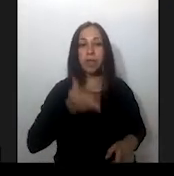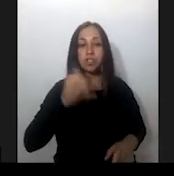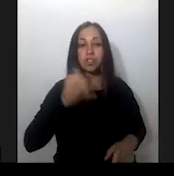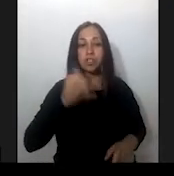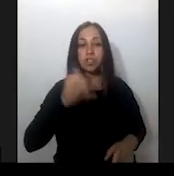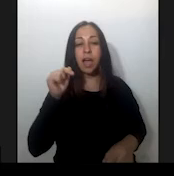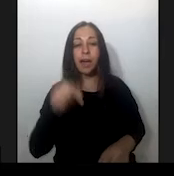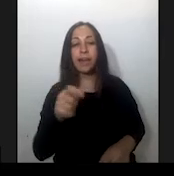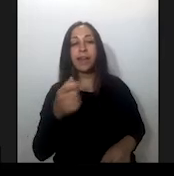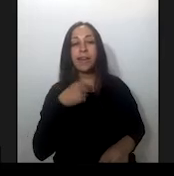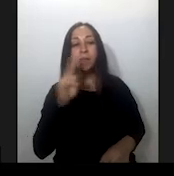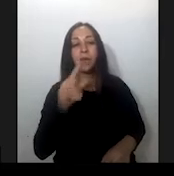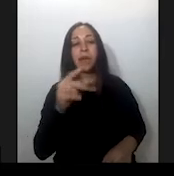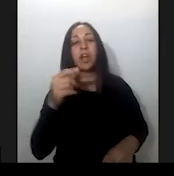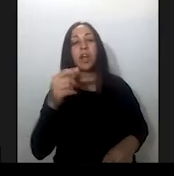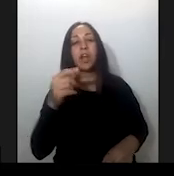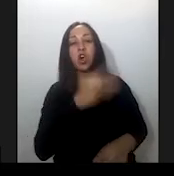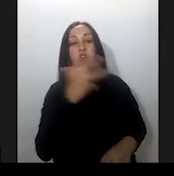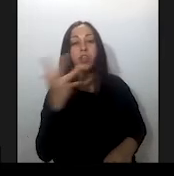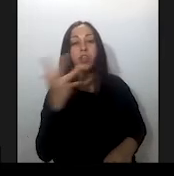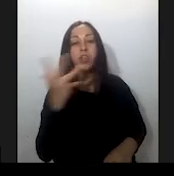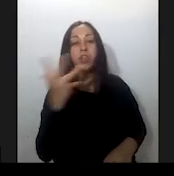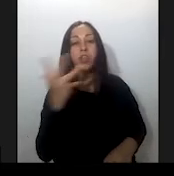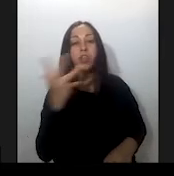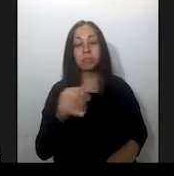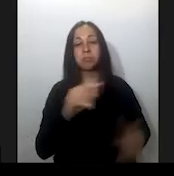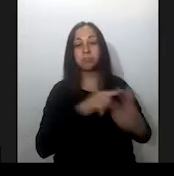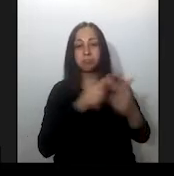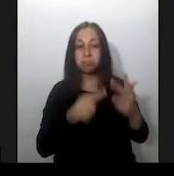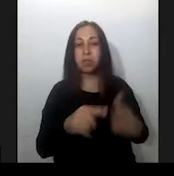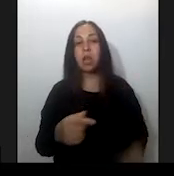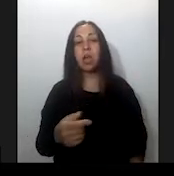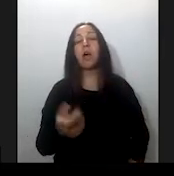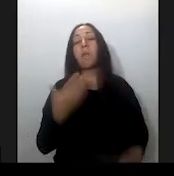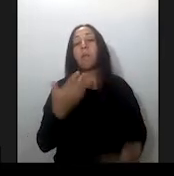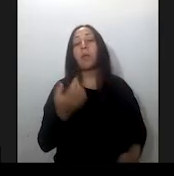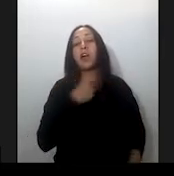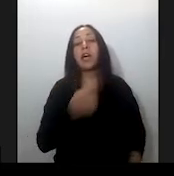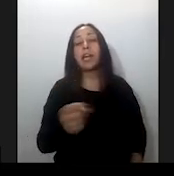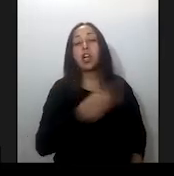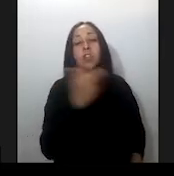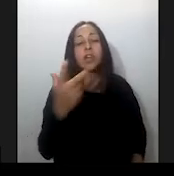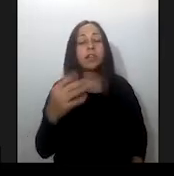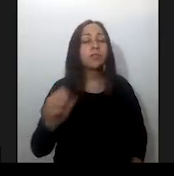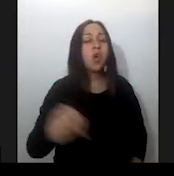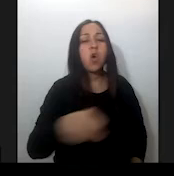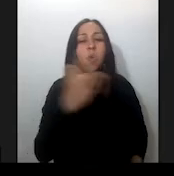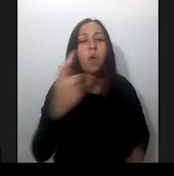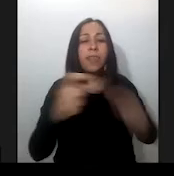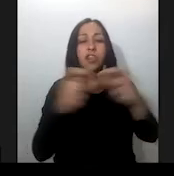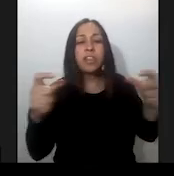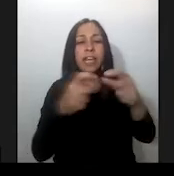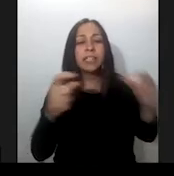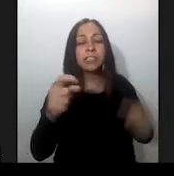que queríamos ver un poquito era el contar sí. Entonces yo podría querer contar la cantidad de tickets, ¿no?, que